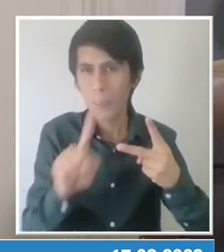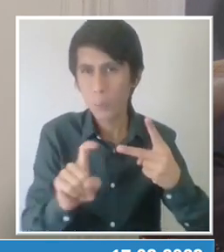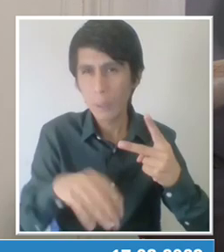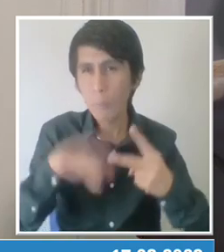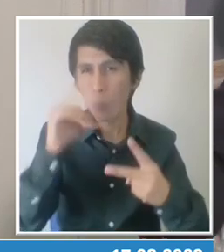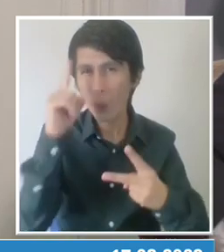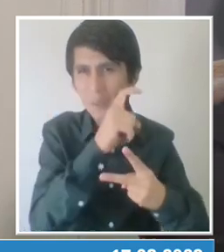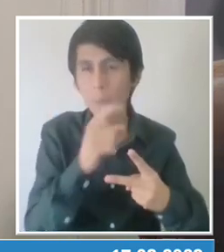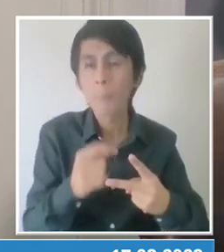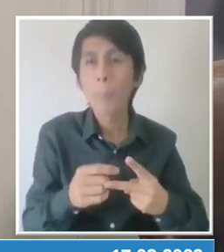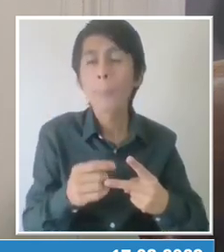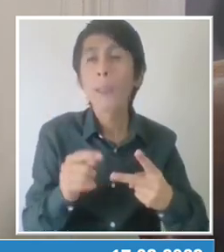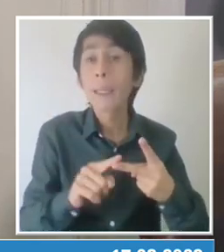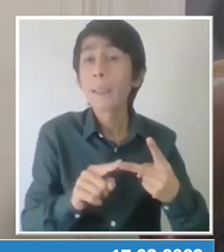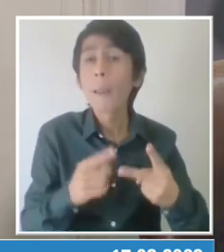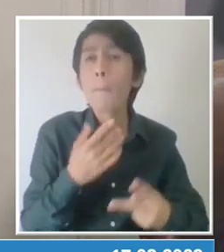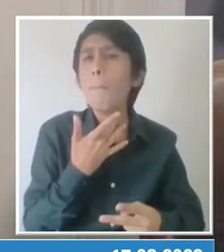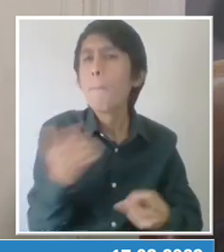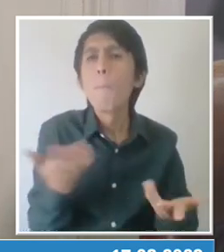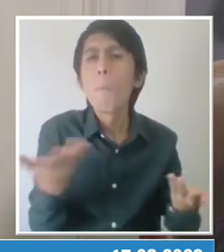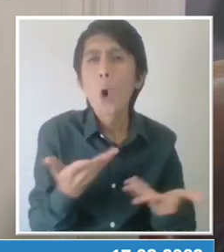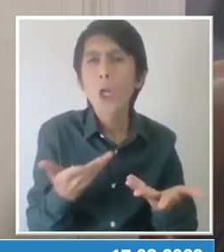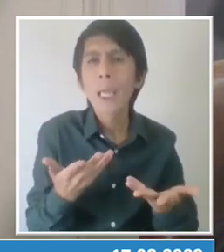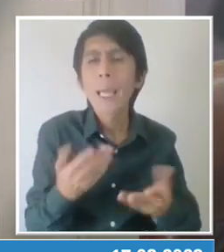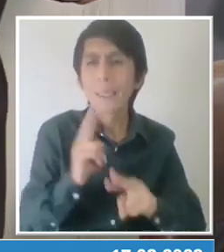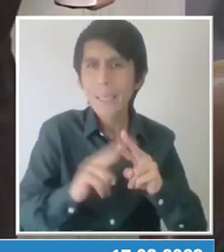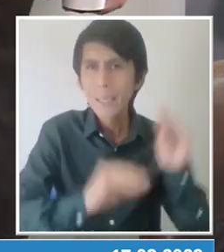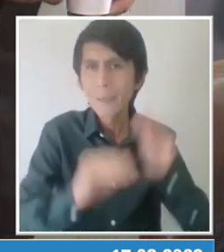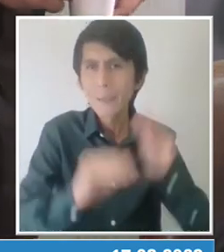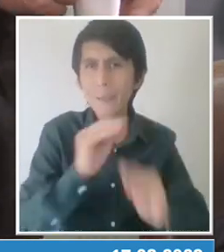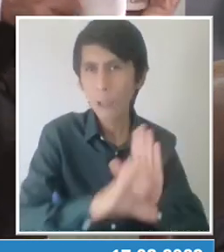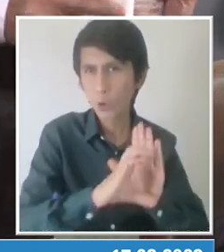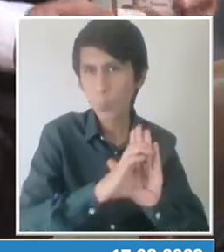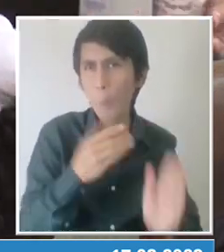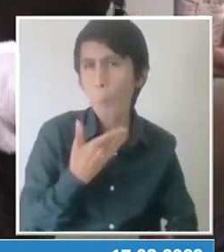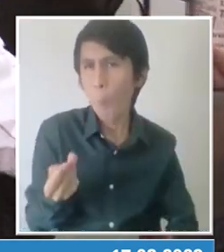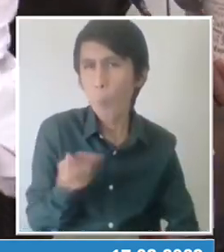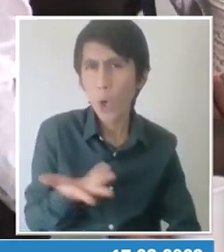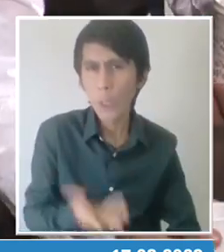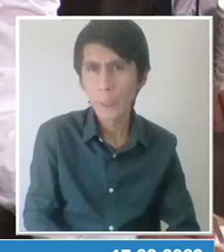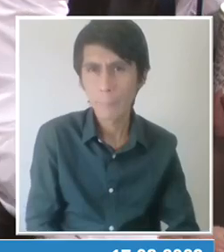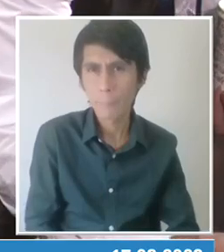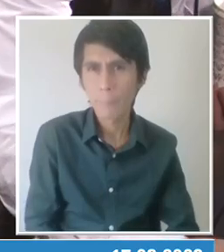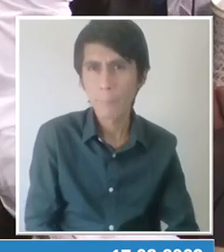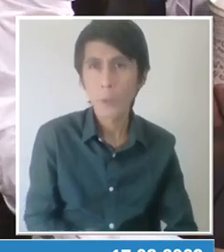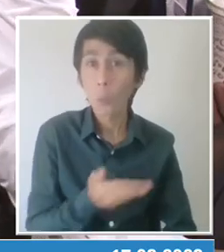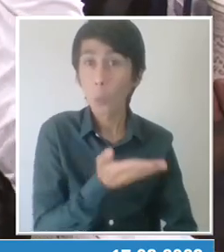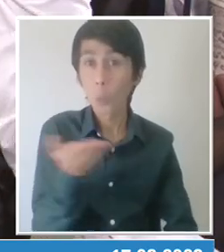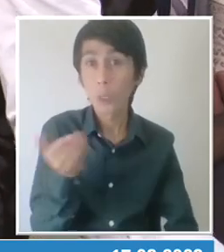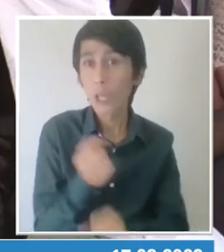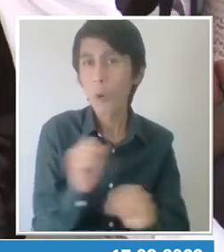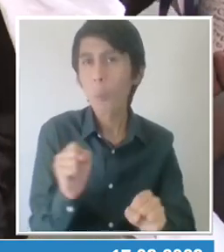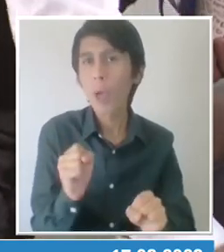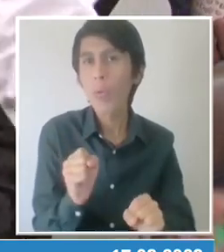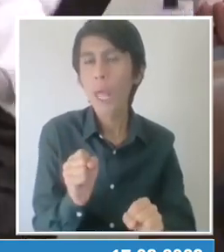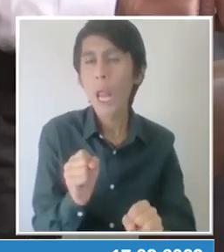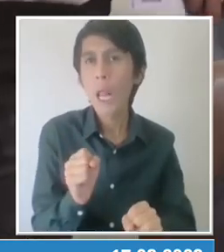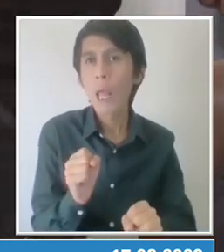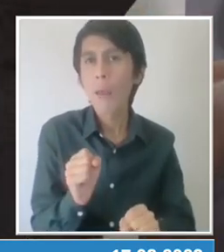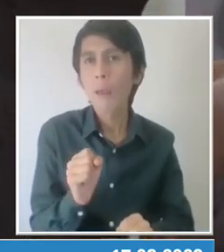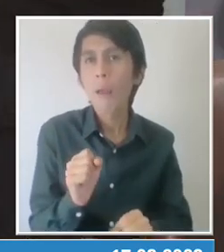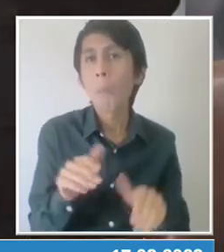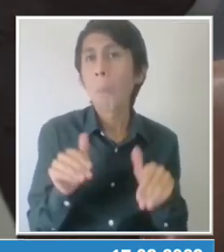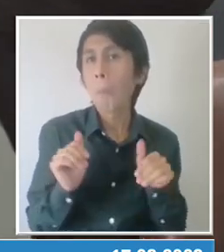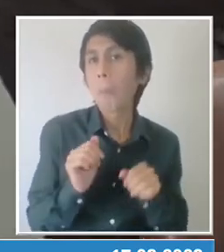una constitución? Ustedes no pueden eludir esta pregunta. Por mucho que cueste, por mucho que